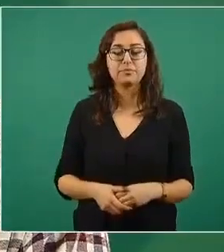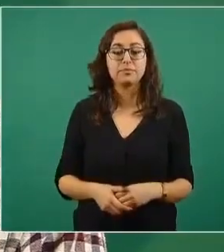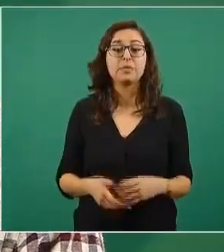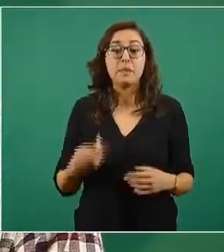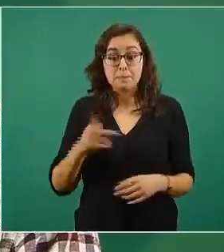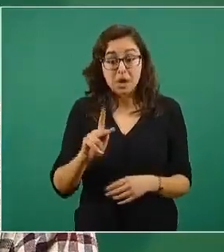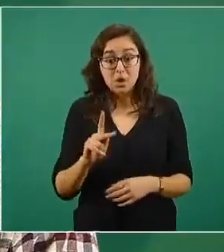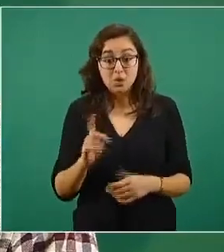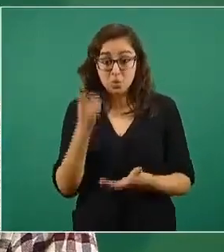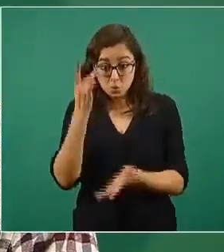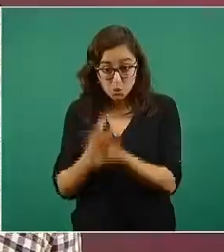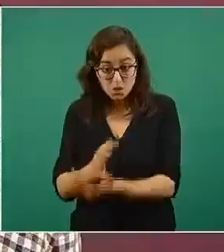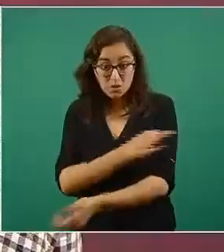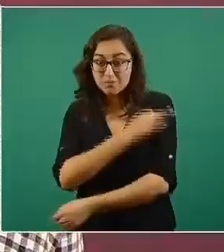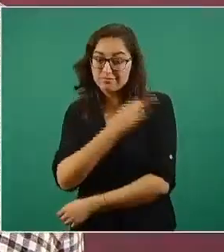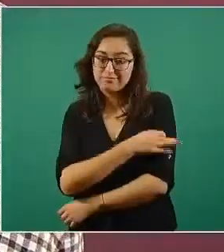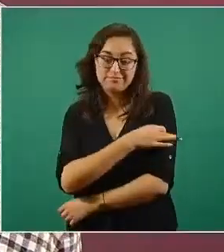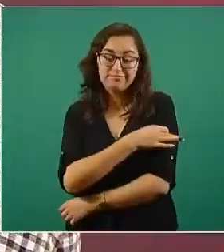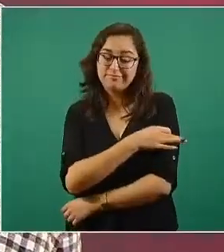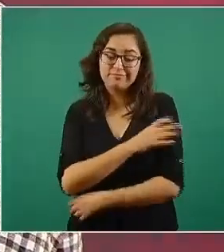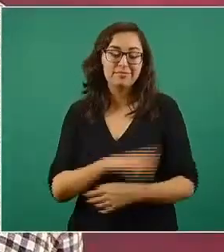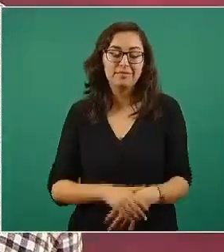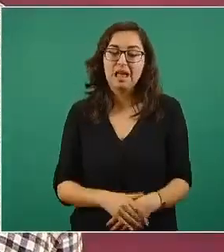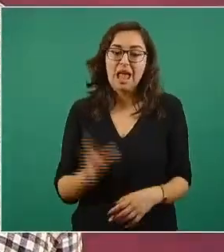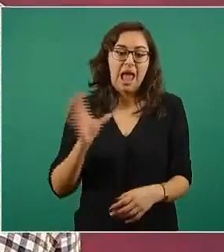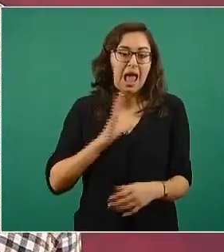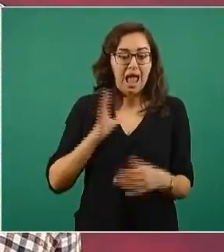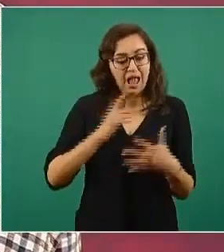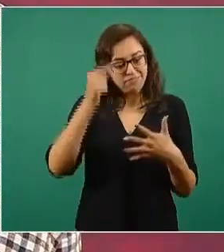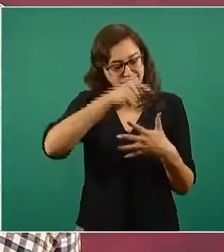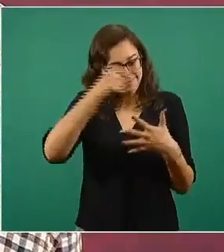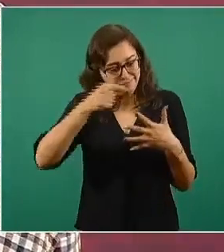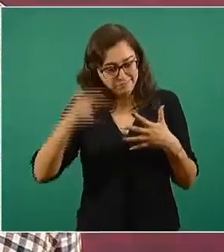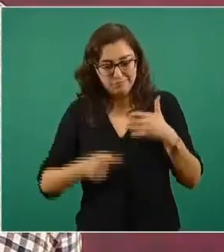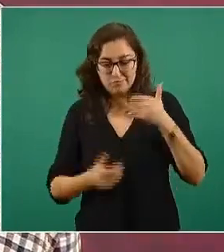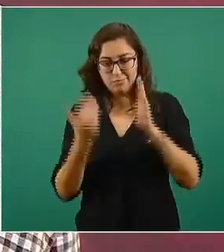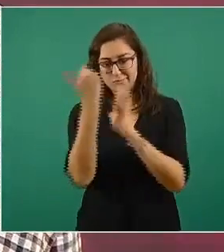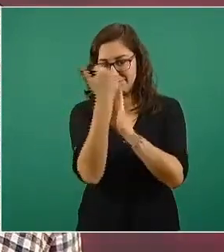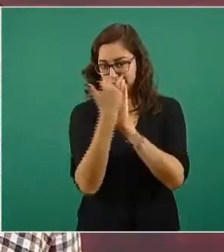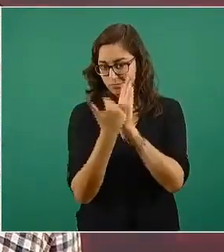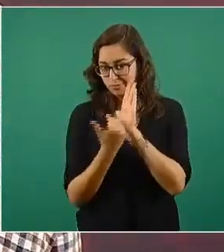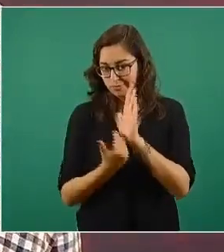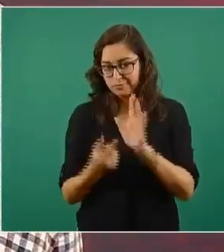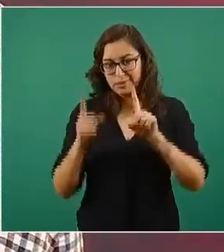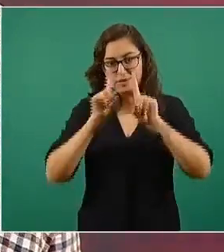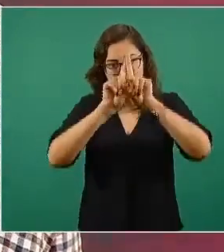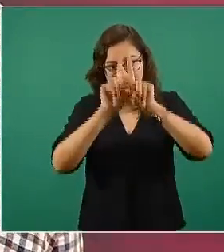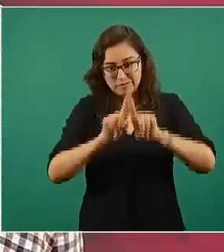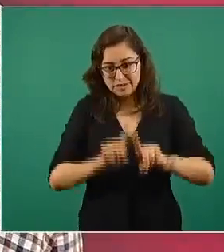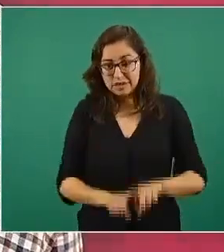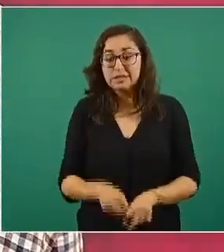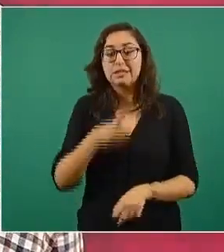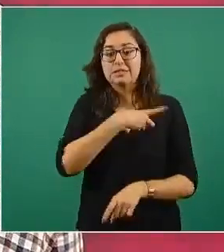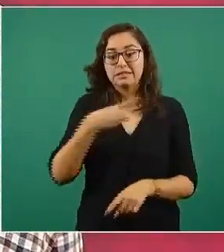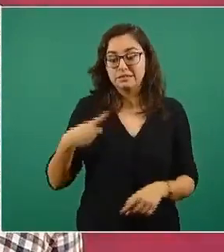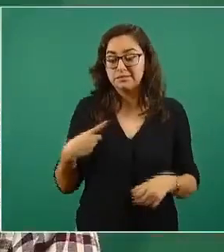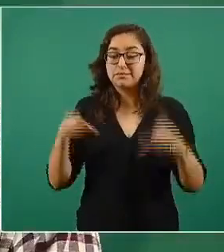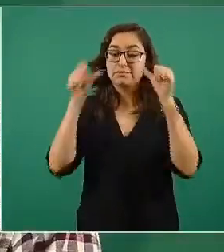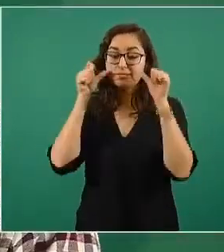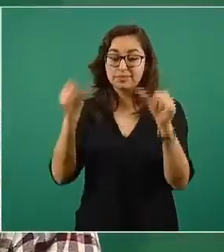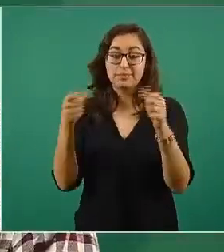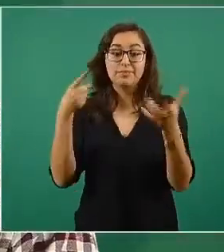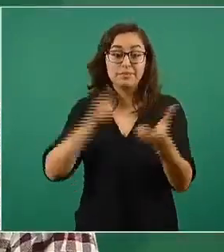bien señala, no se trata solo de la vacuna, hay una serie de elementos del protocolo de seguridad sanitaria en las entidades